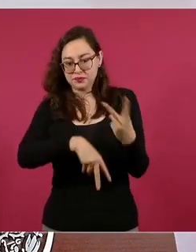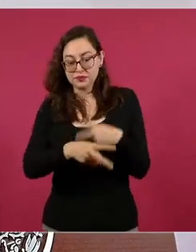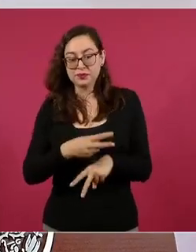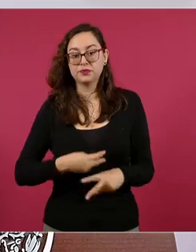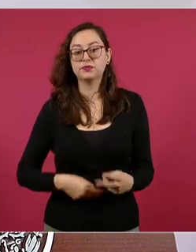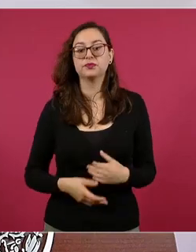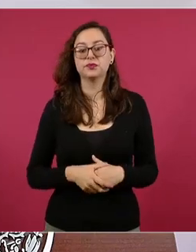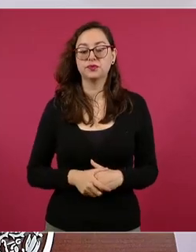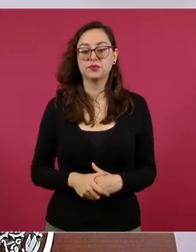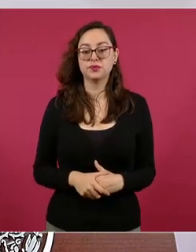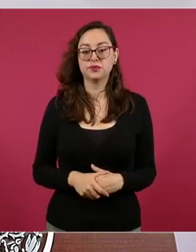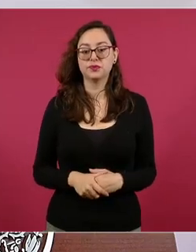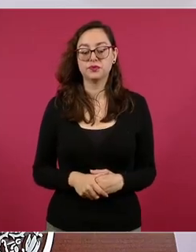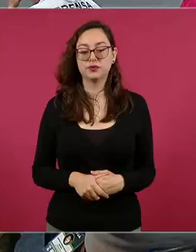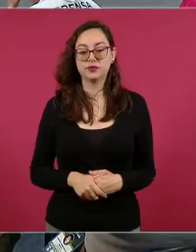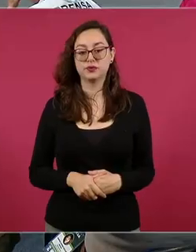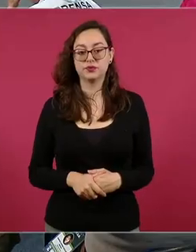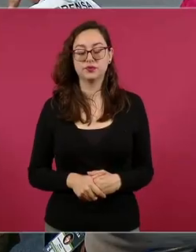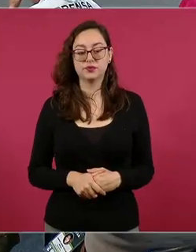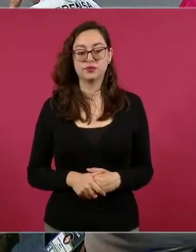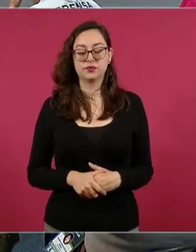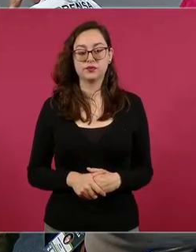las empresas.